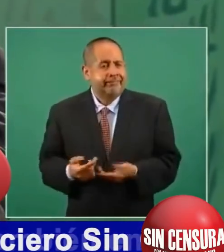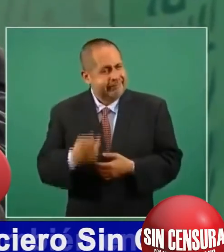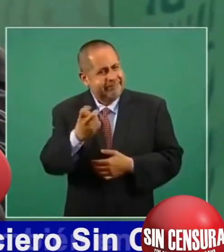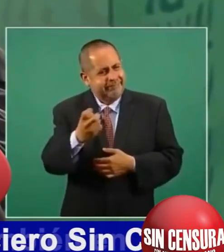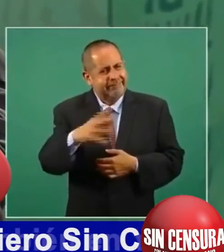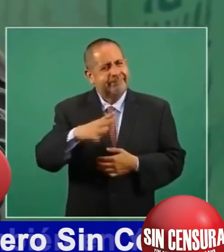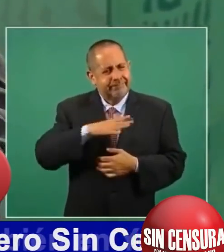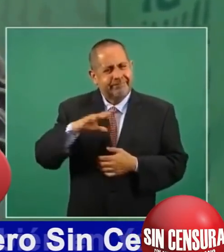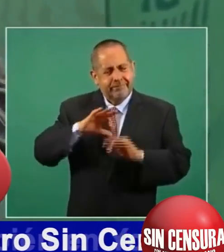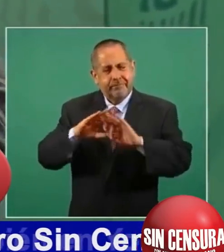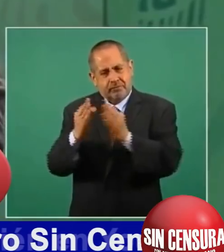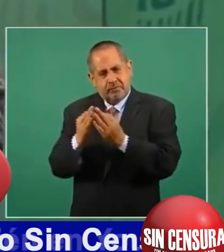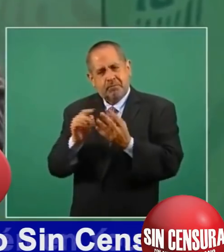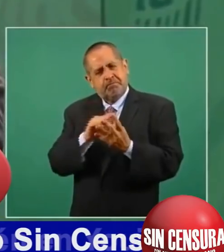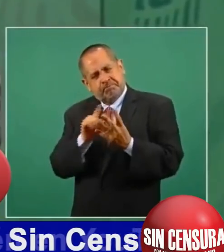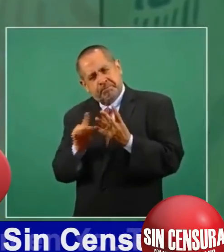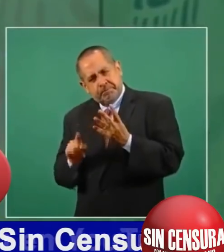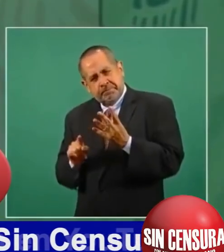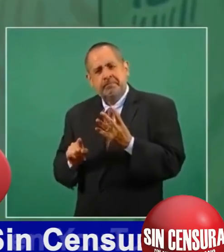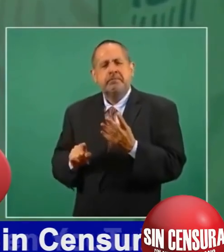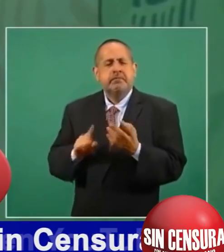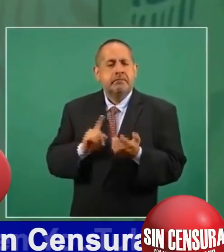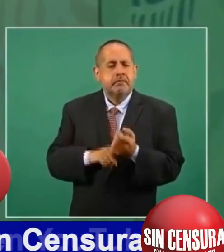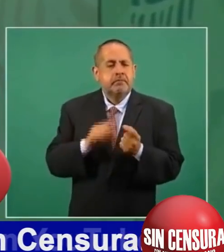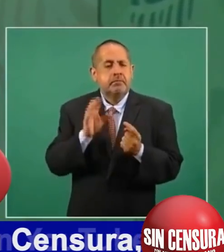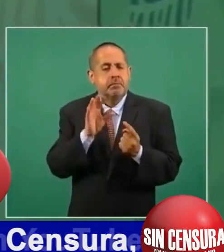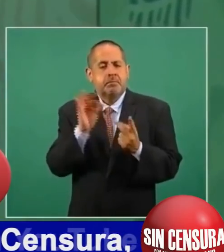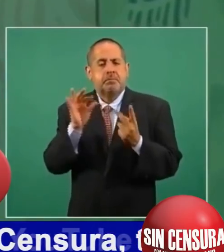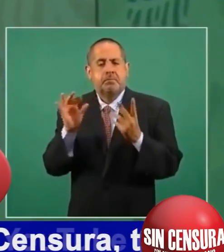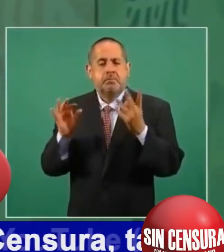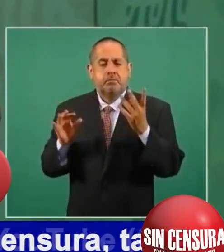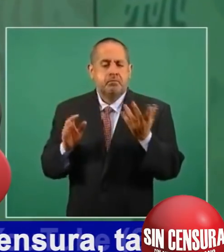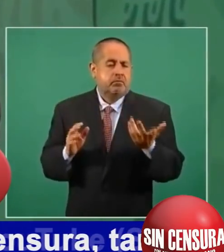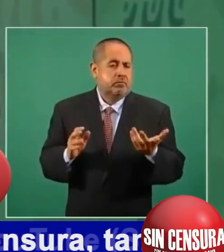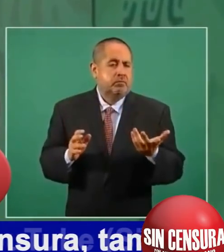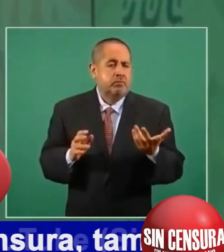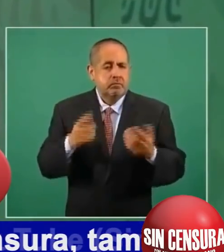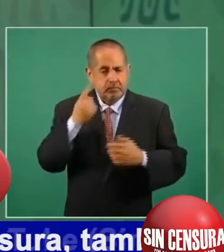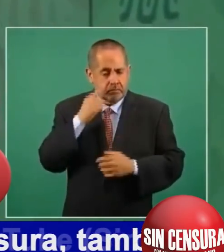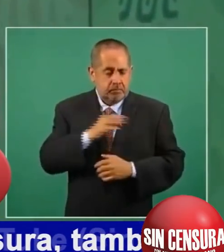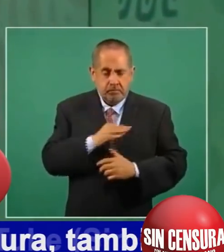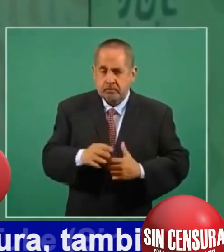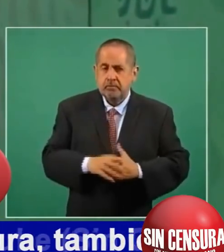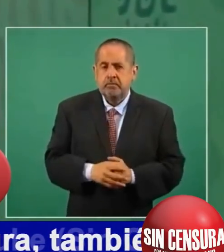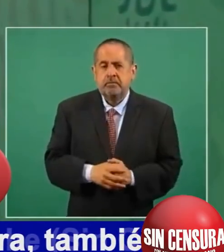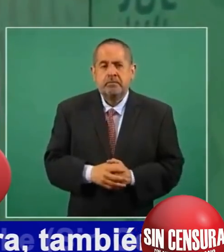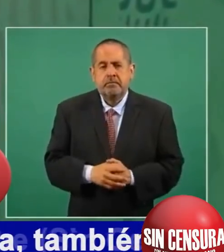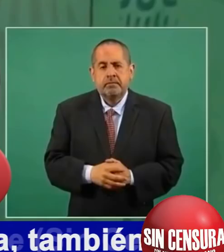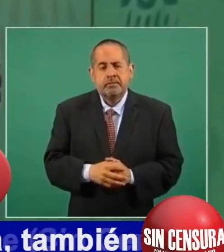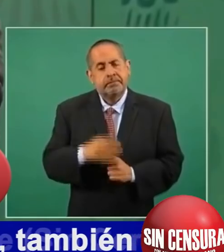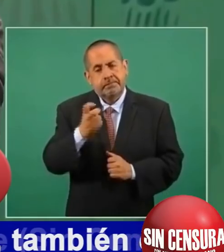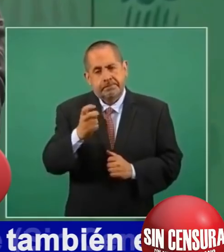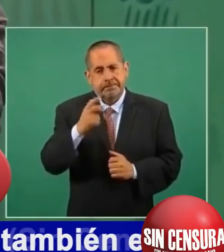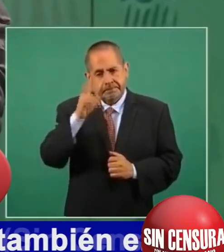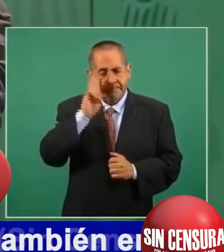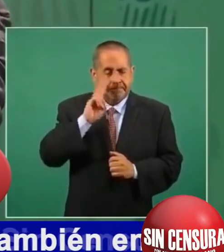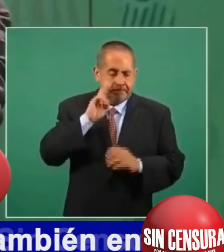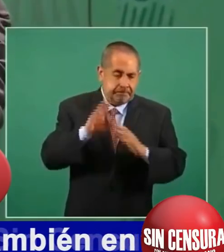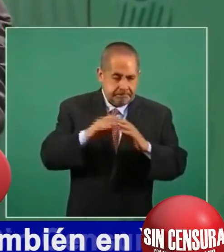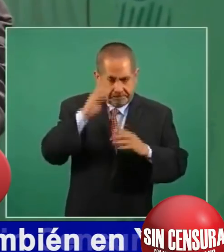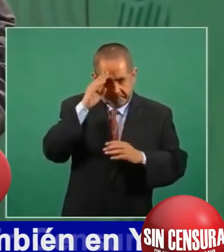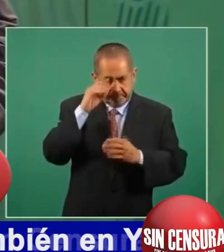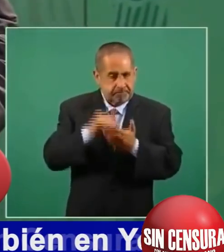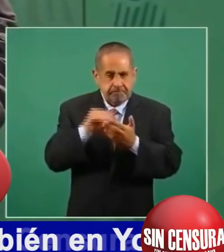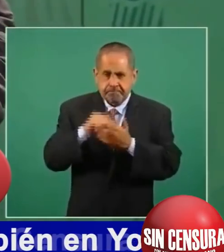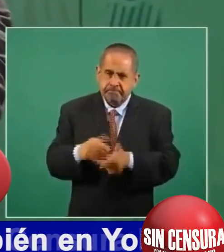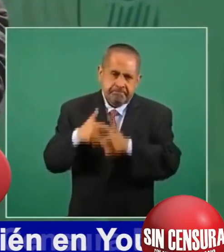manera de tener opciones, de tener alternativas. Entonces vamos nosotros a